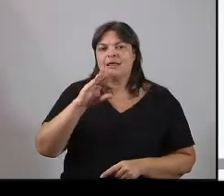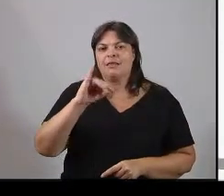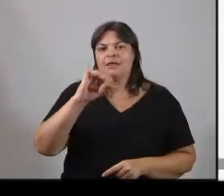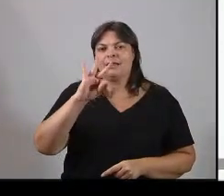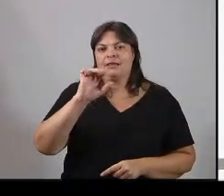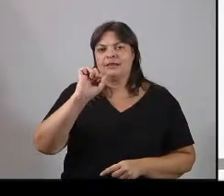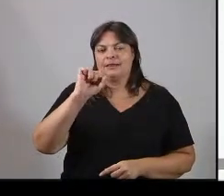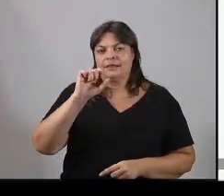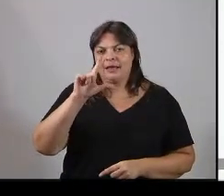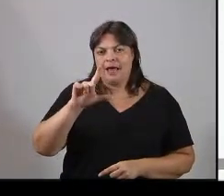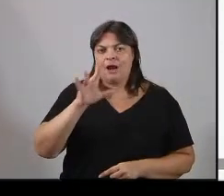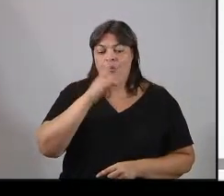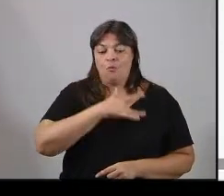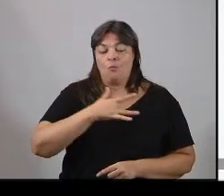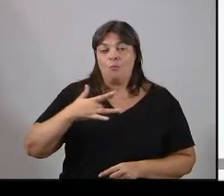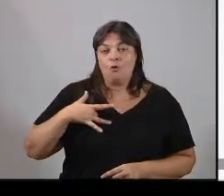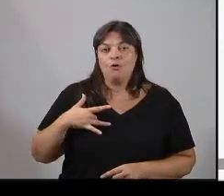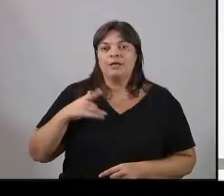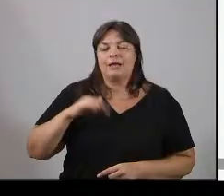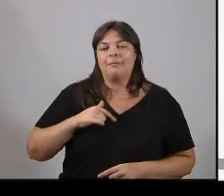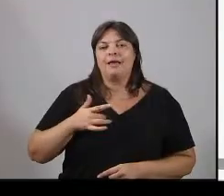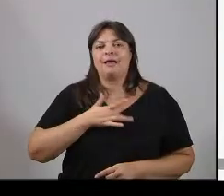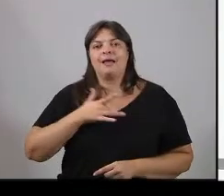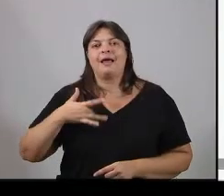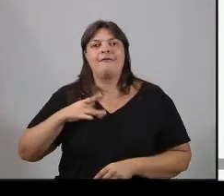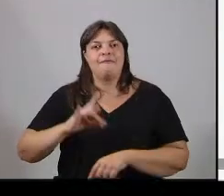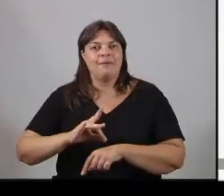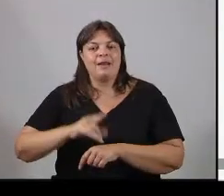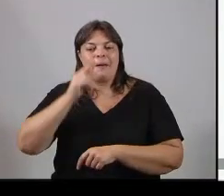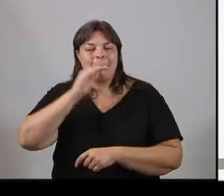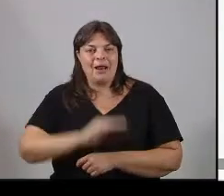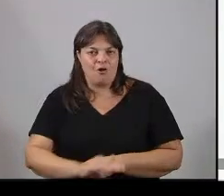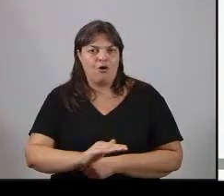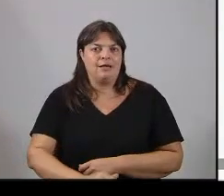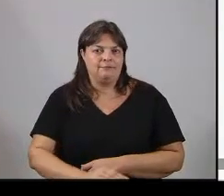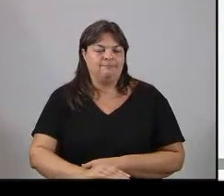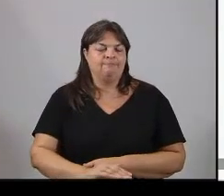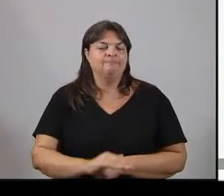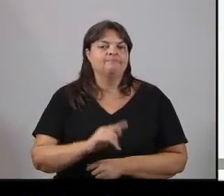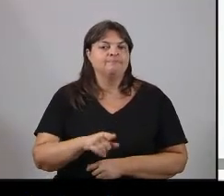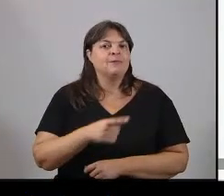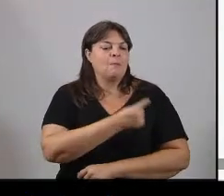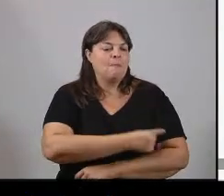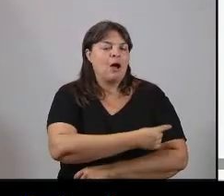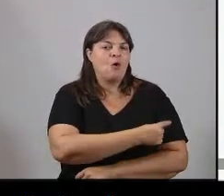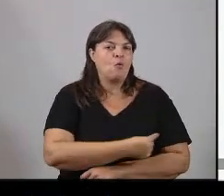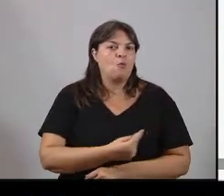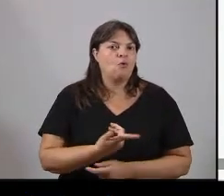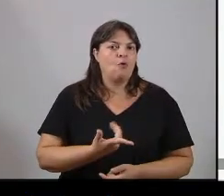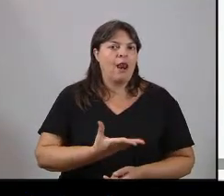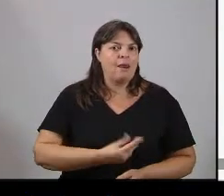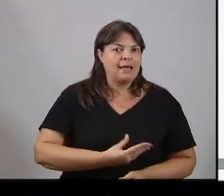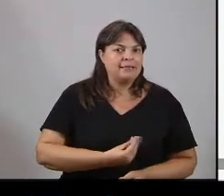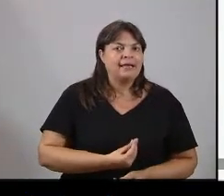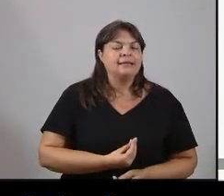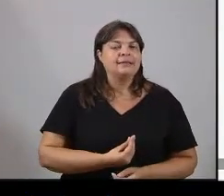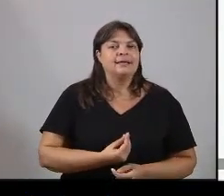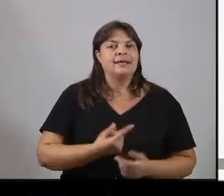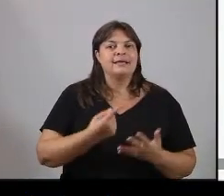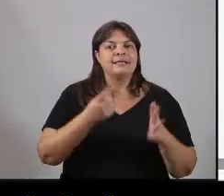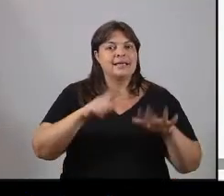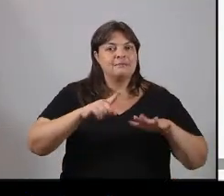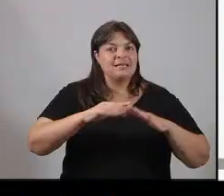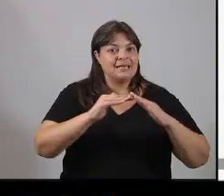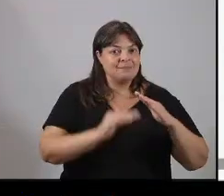de la bronquiolitis y de la neumonía en menores. Se van a vacunar a los lactantes menores de 6 meses y